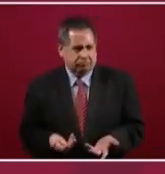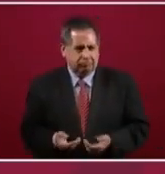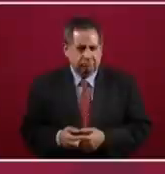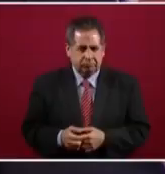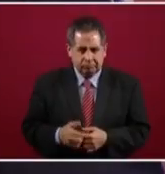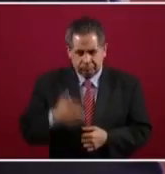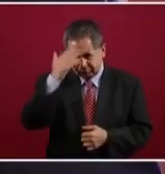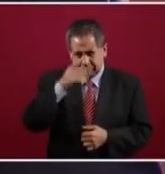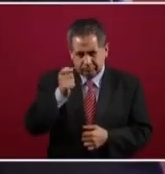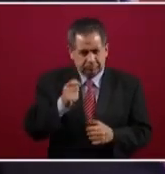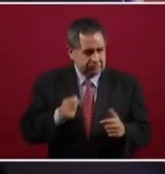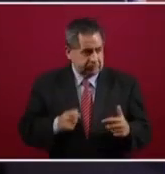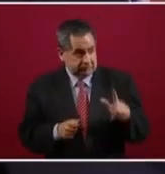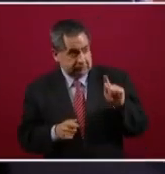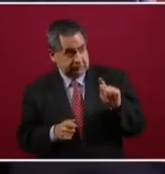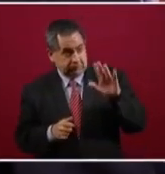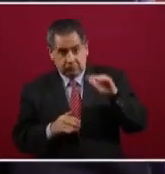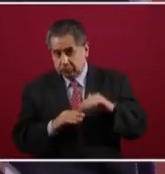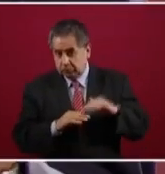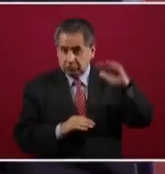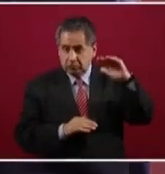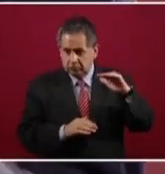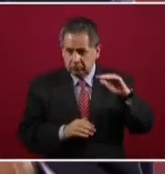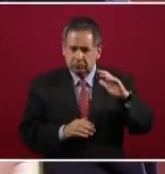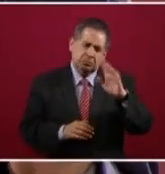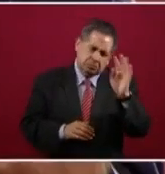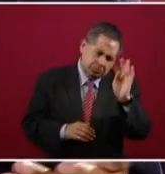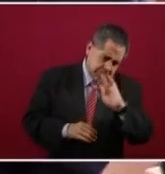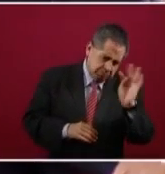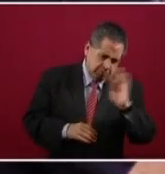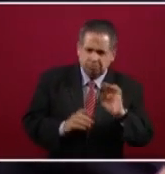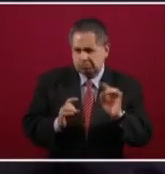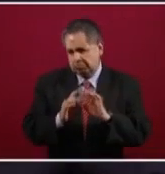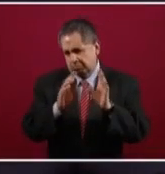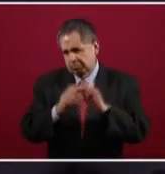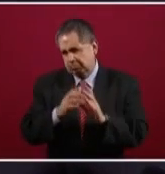¿Saben lo que eso representa? Puede ser de que antes